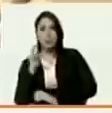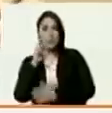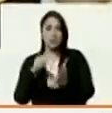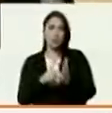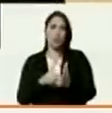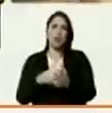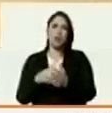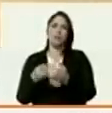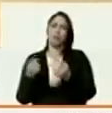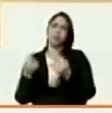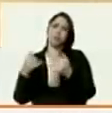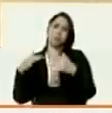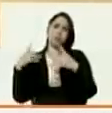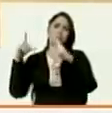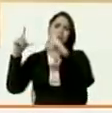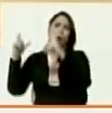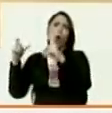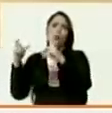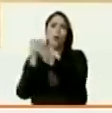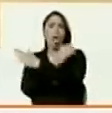bastantes fotos se tomaron entre ellos abrazados.